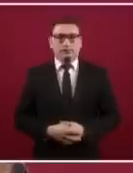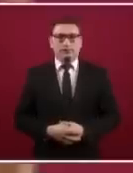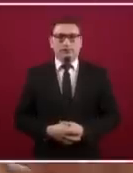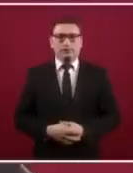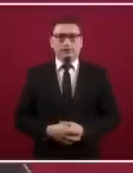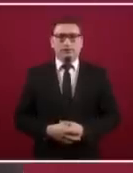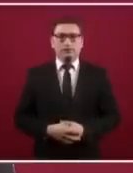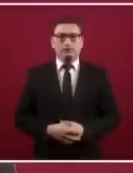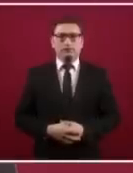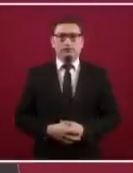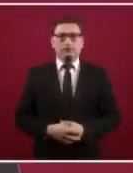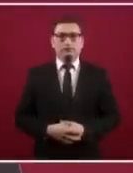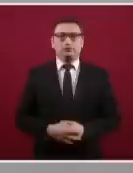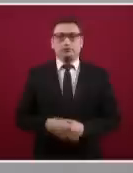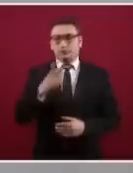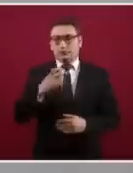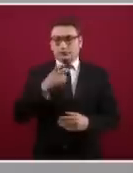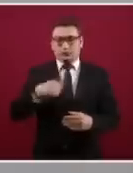pero todo eso lo estoy